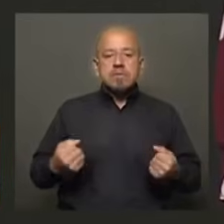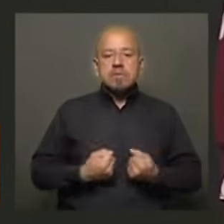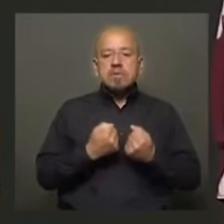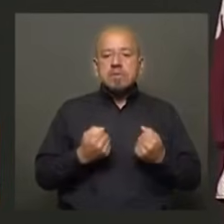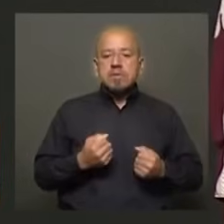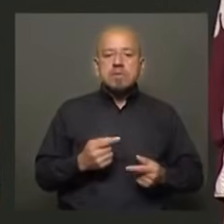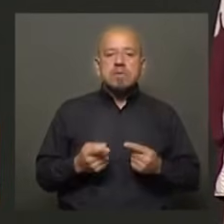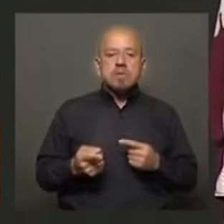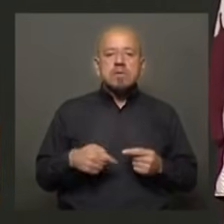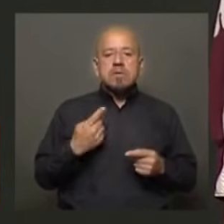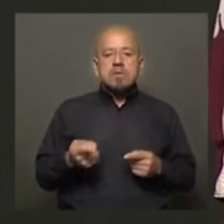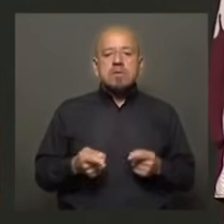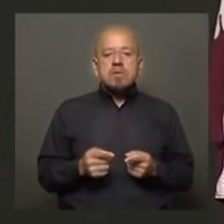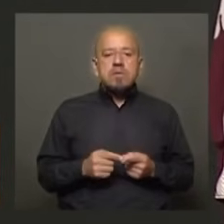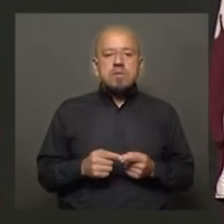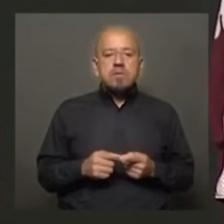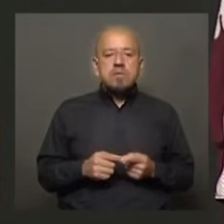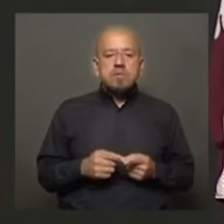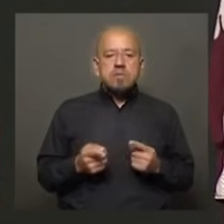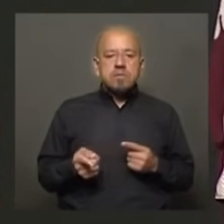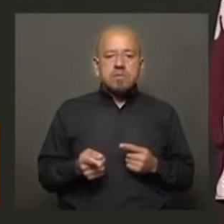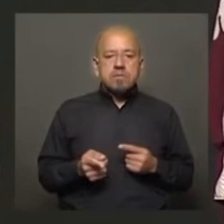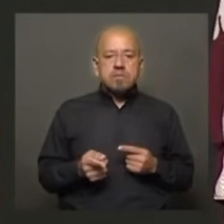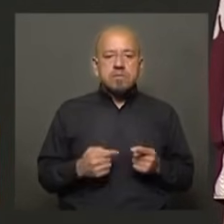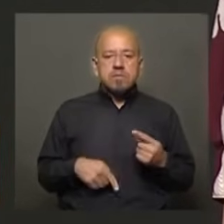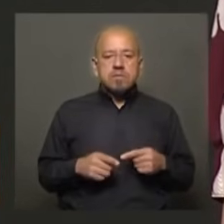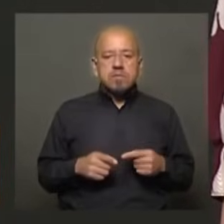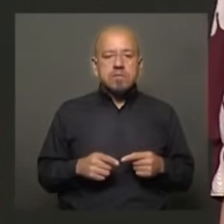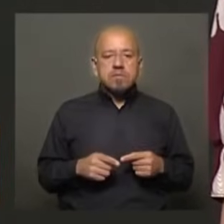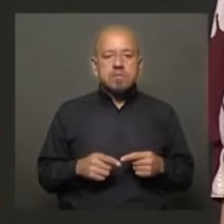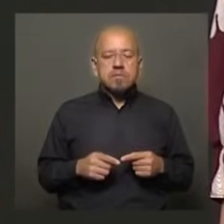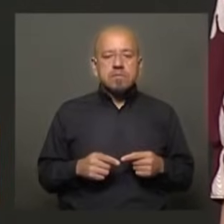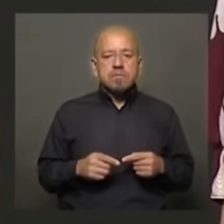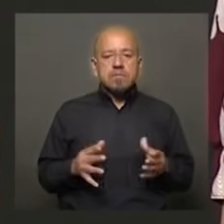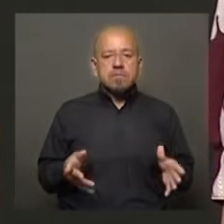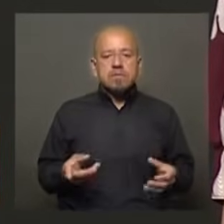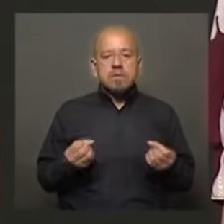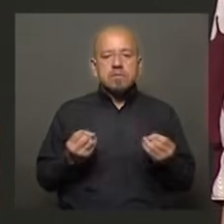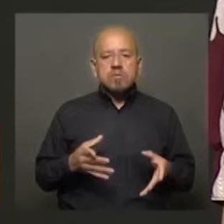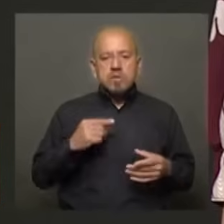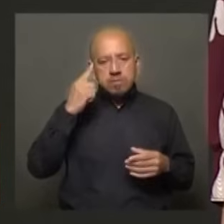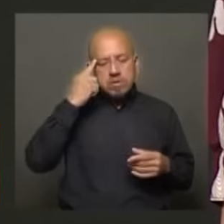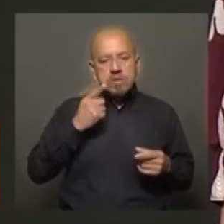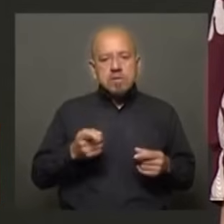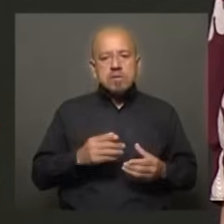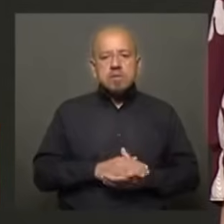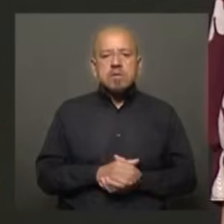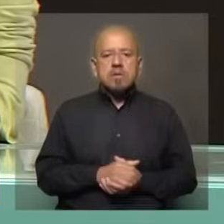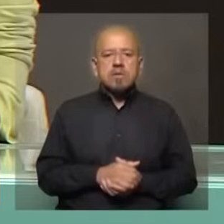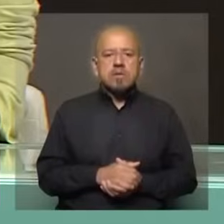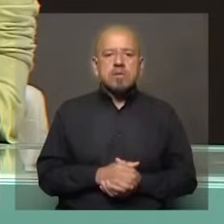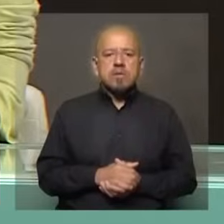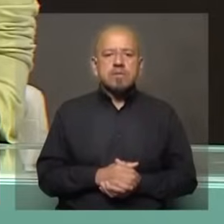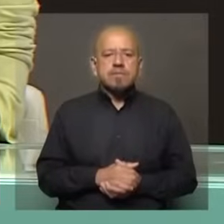otra bofetada y otra y otra y otra en esto tan doloroso. ¿Por qué creen que sucede eso?